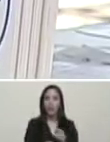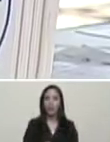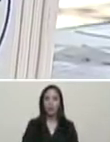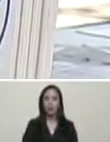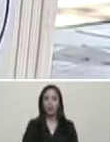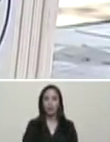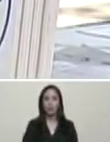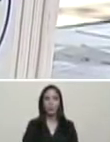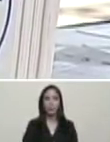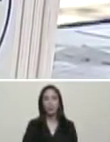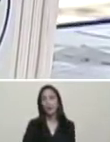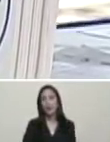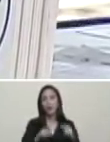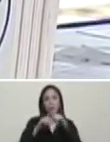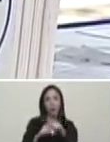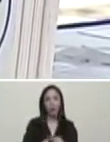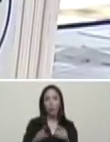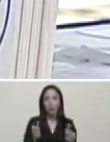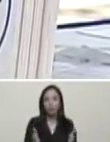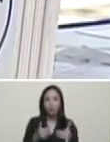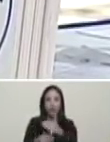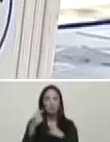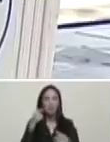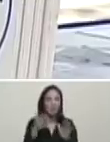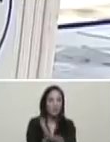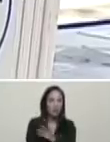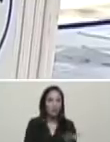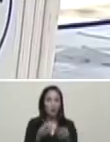822.921 CLAP, lo cual significó